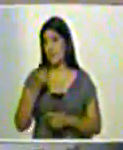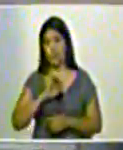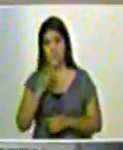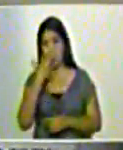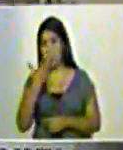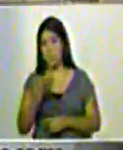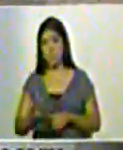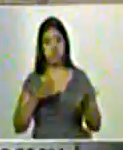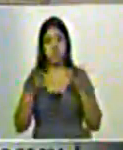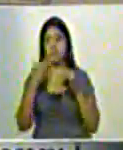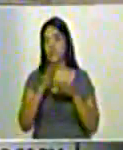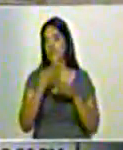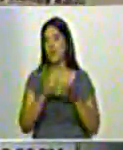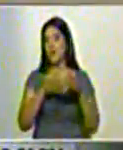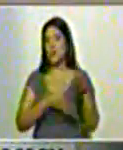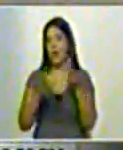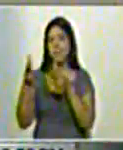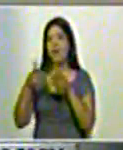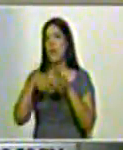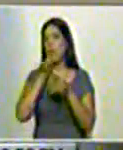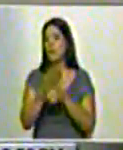bandas armadas. Lo que vale es